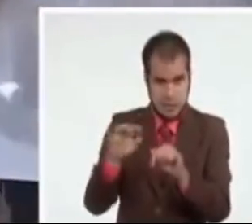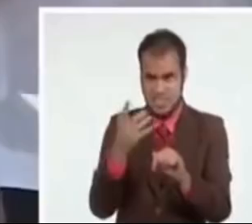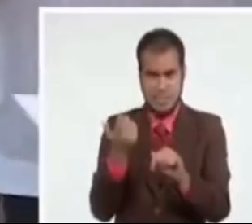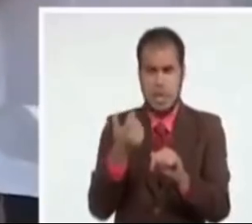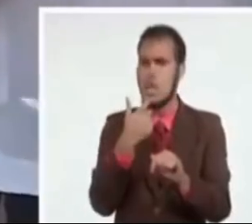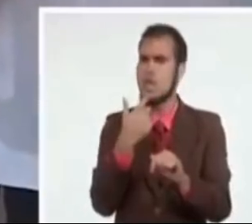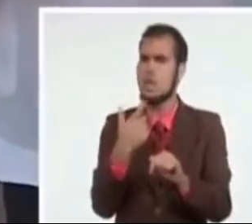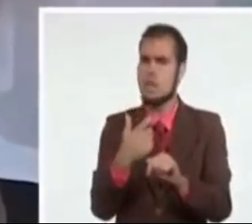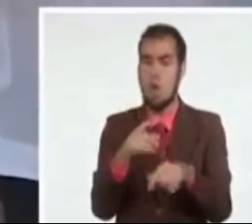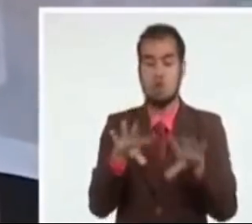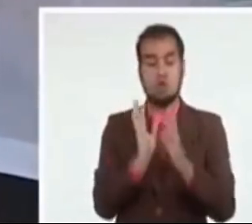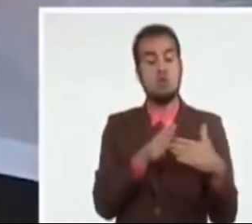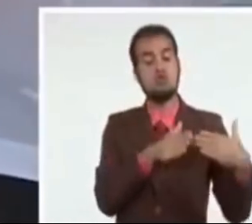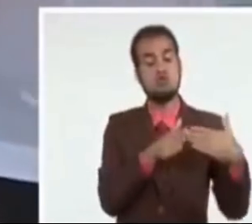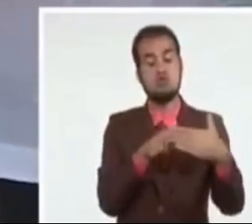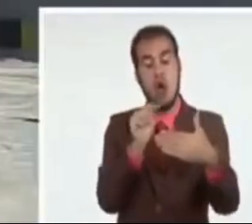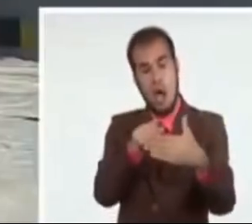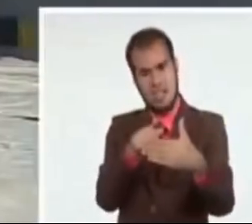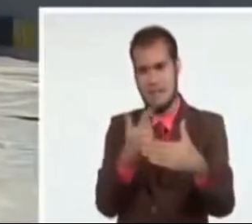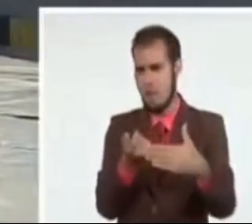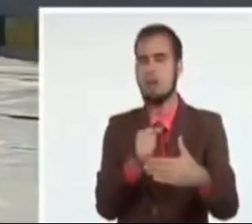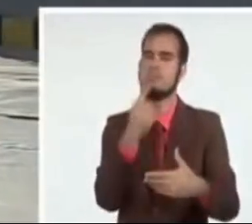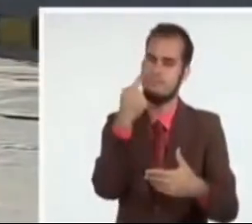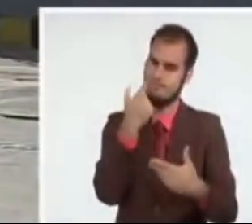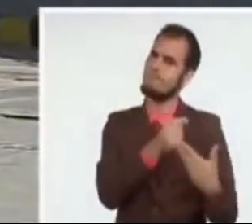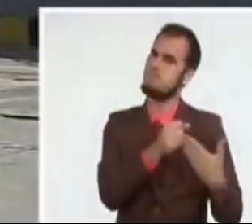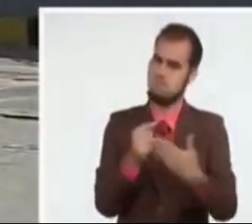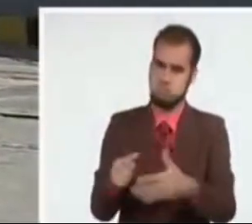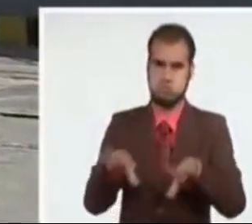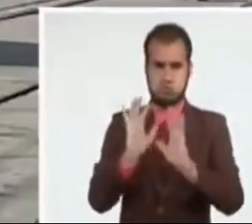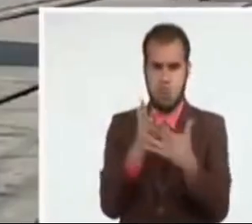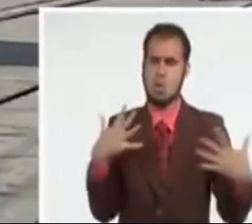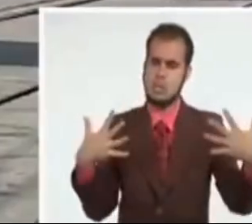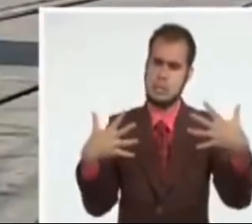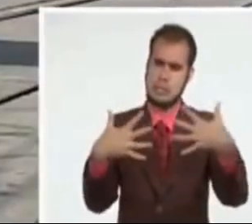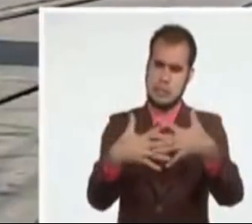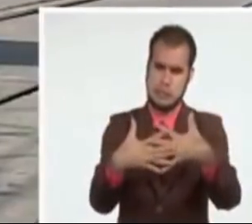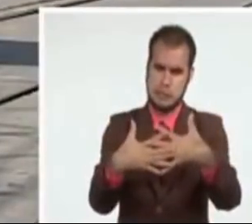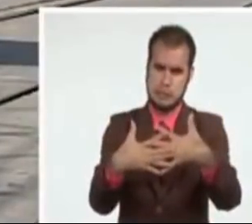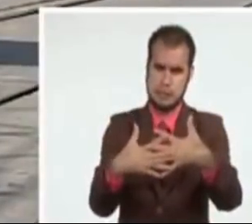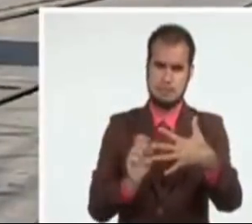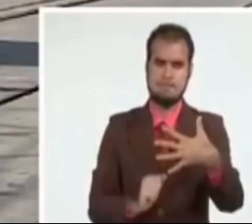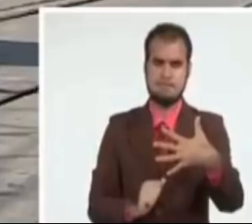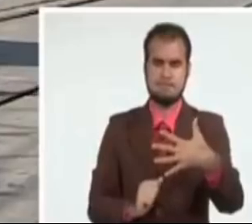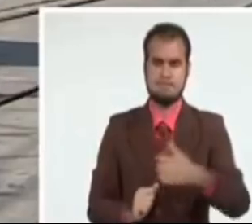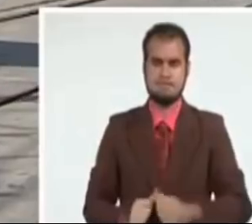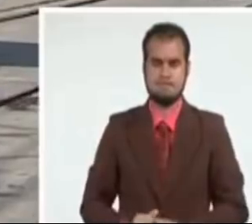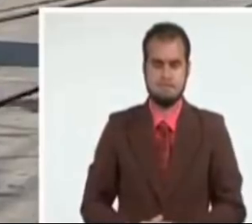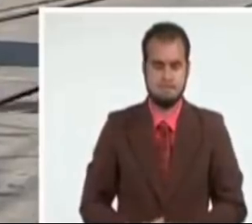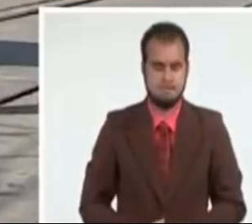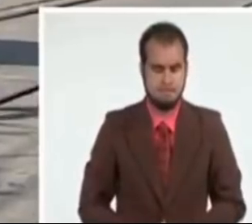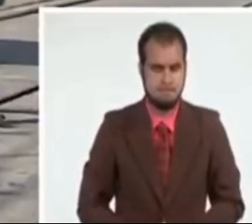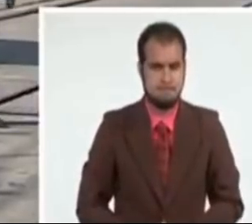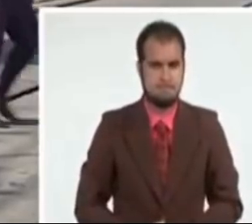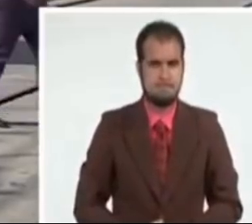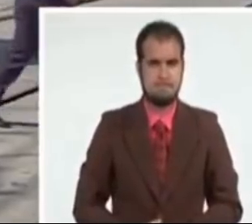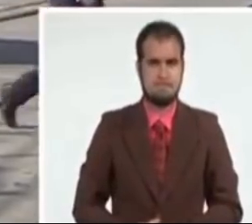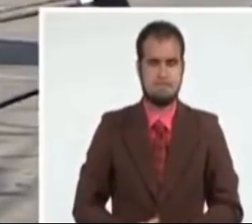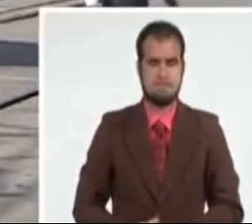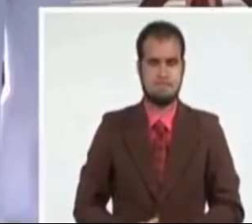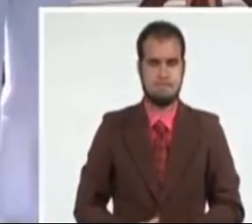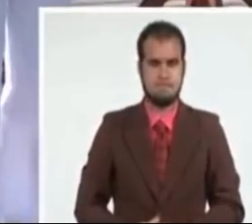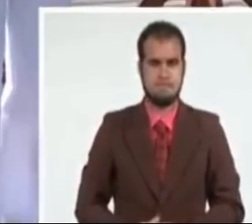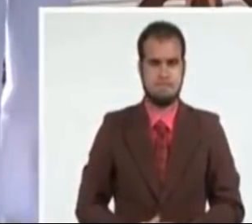marítima es muestra del apoyo y de la amistad del gobierno y el pueblo azteca hacia las cubanas y